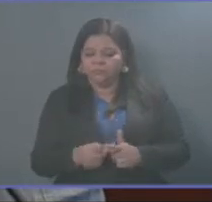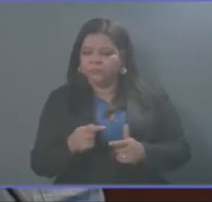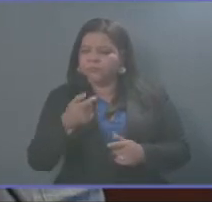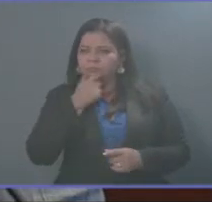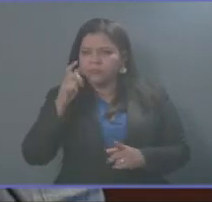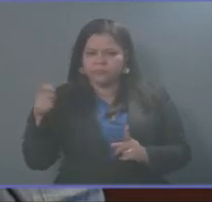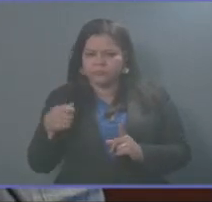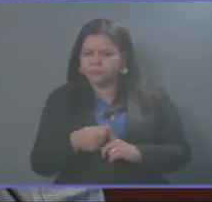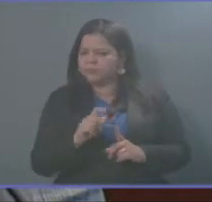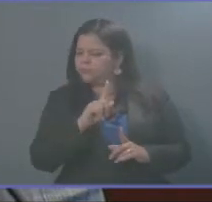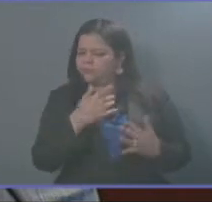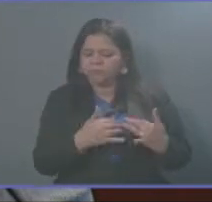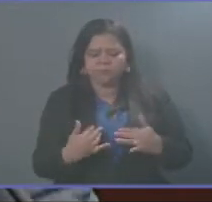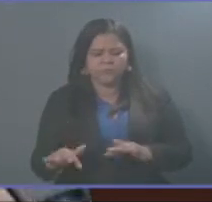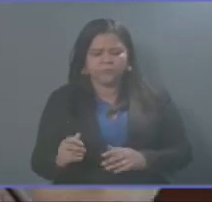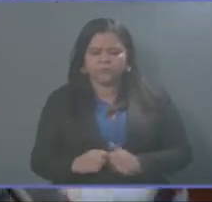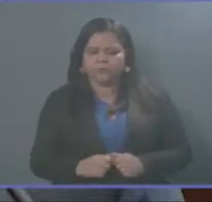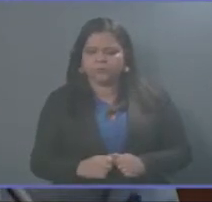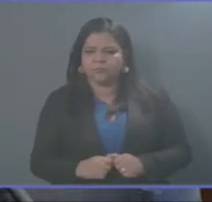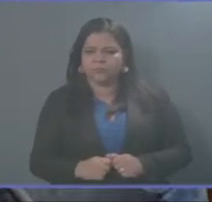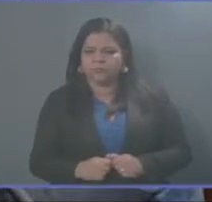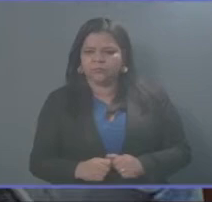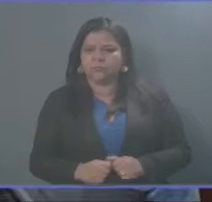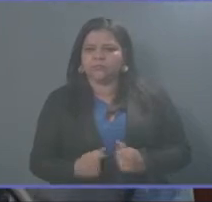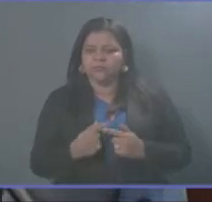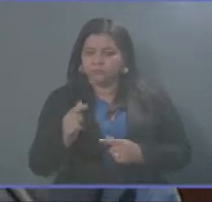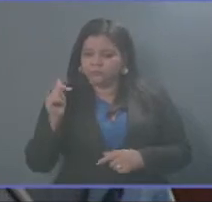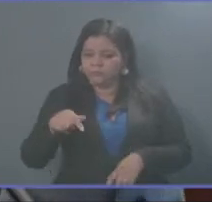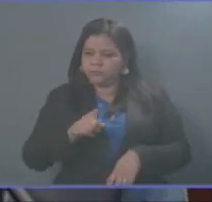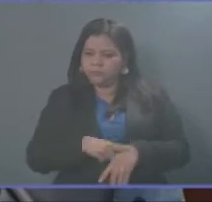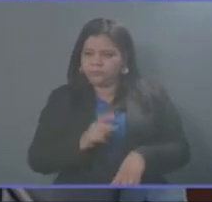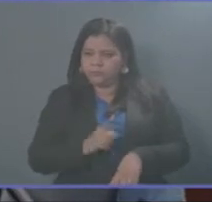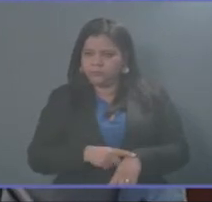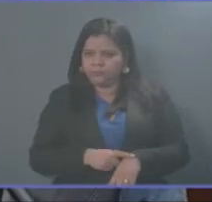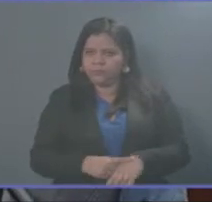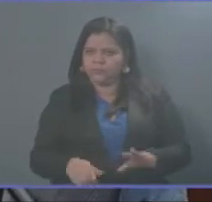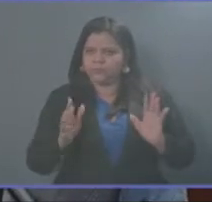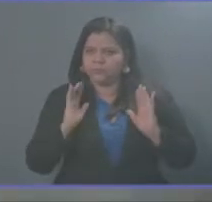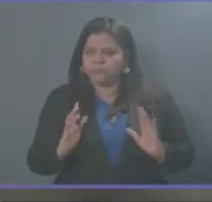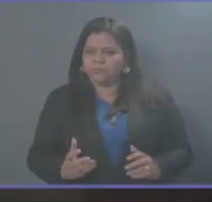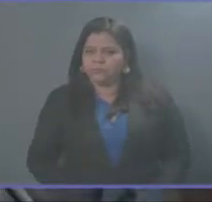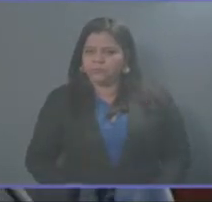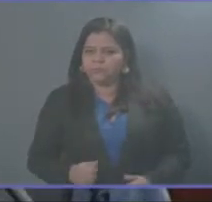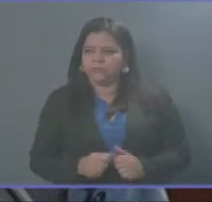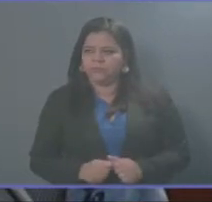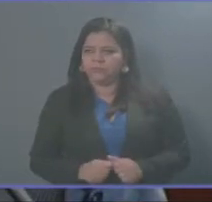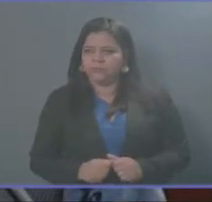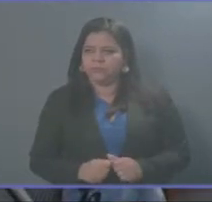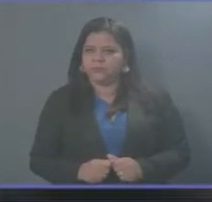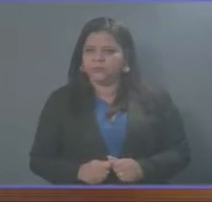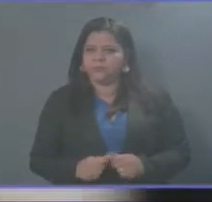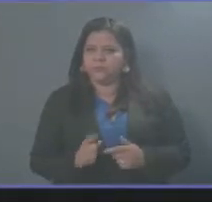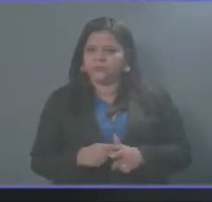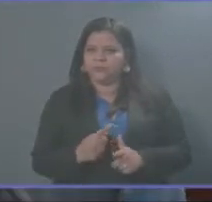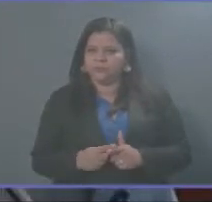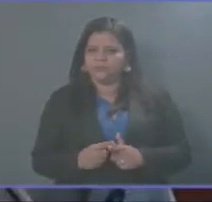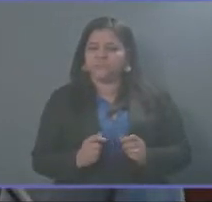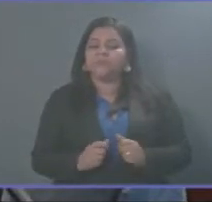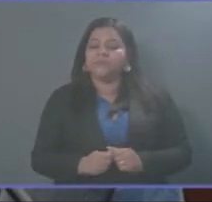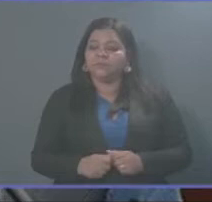Porque en este momento ese gobierno está preparando una